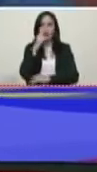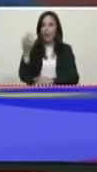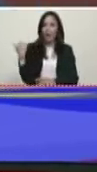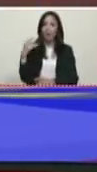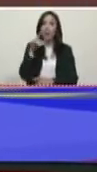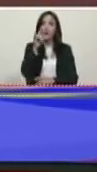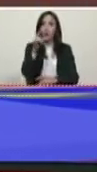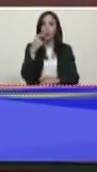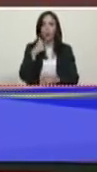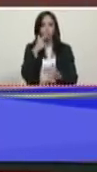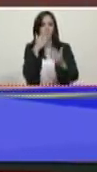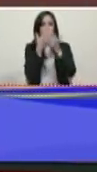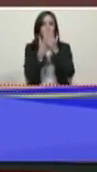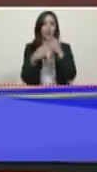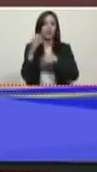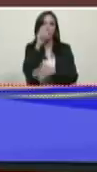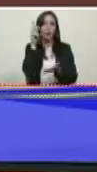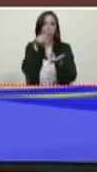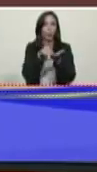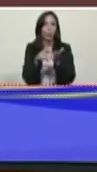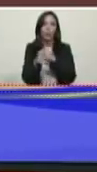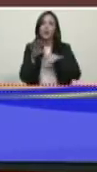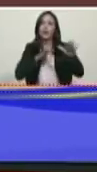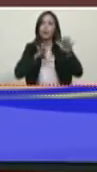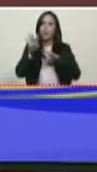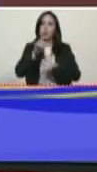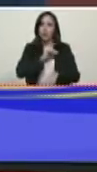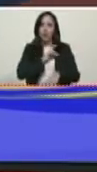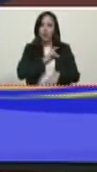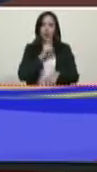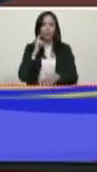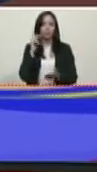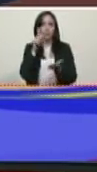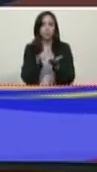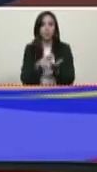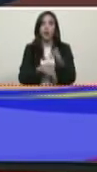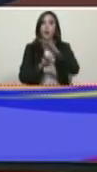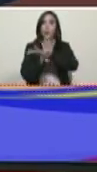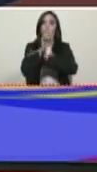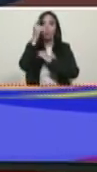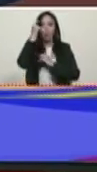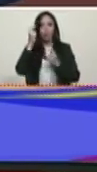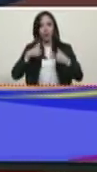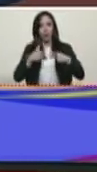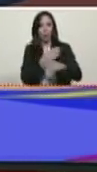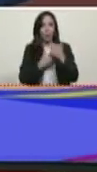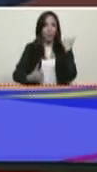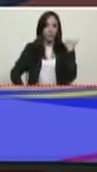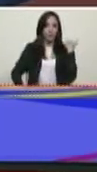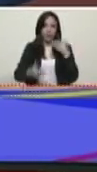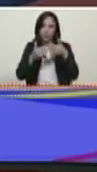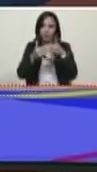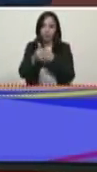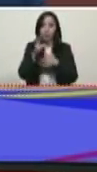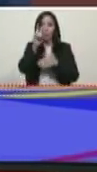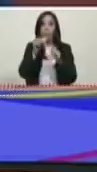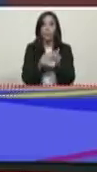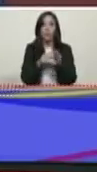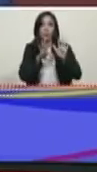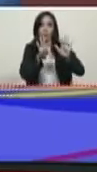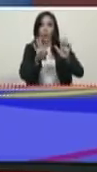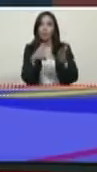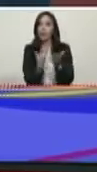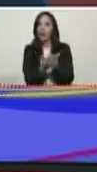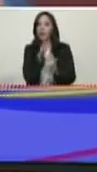lunes lunes 14 verdad en mi cuarto día de gobierno del nuevo periodo de 2019